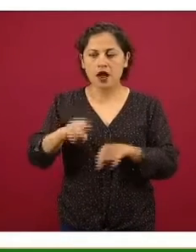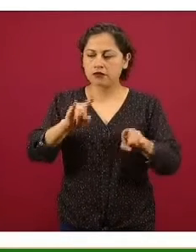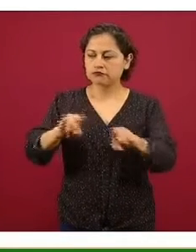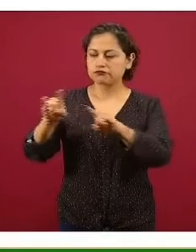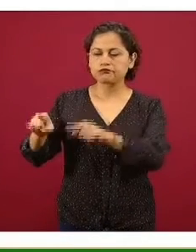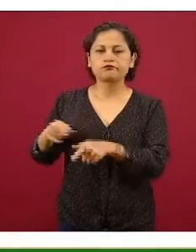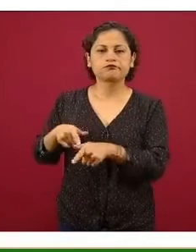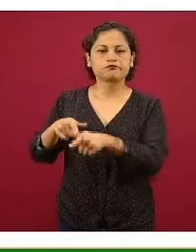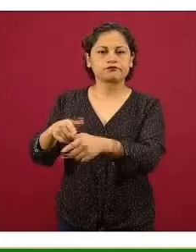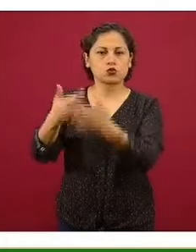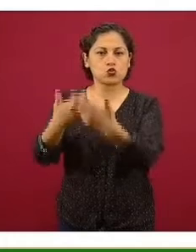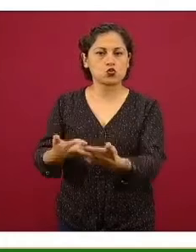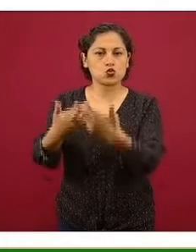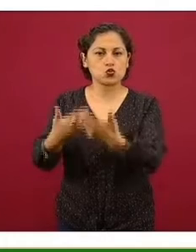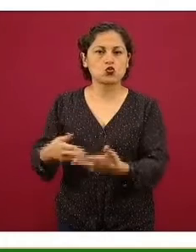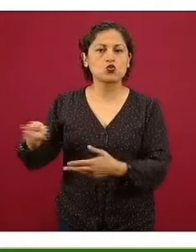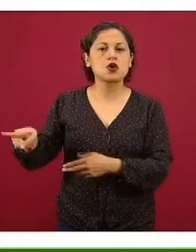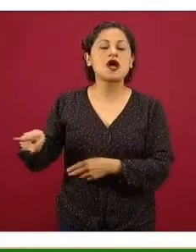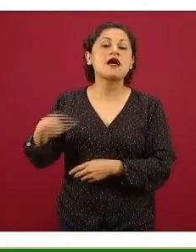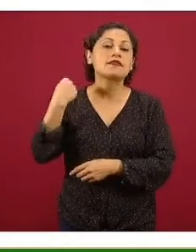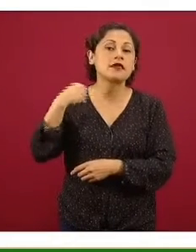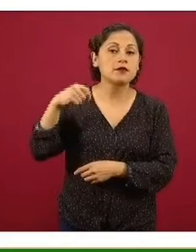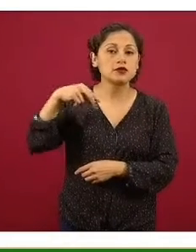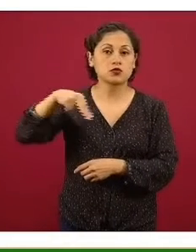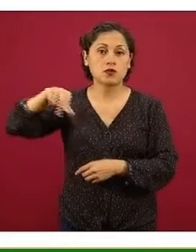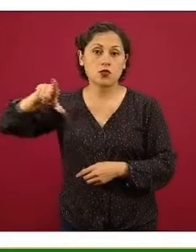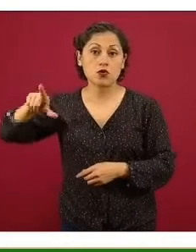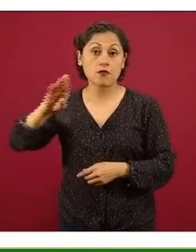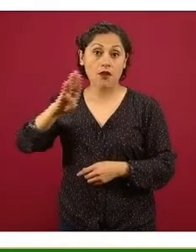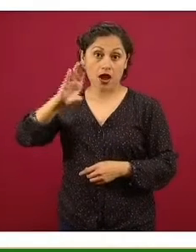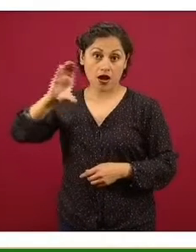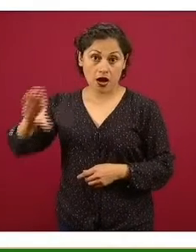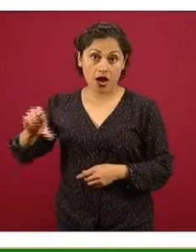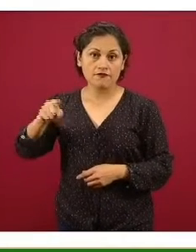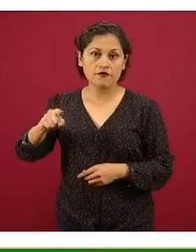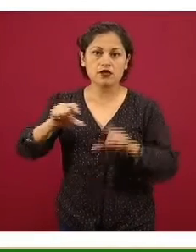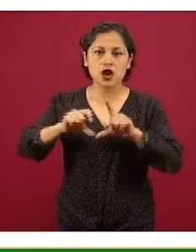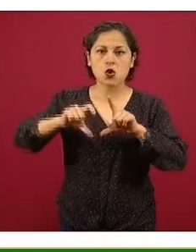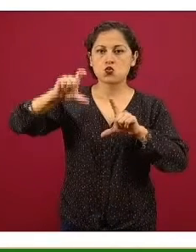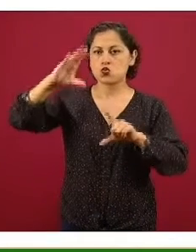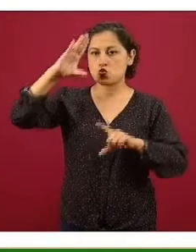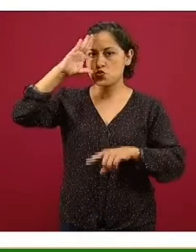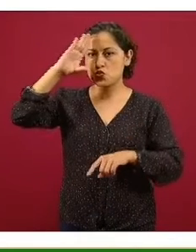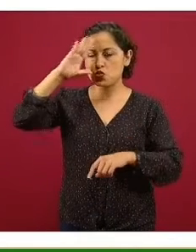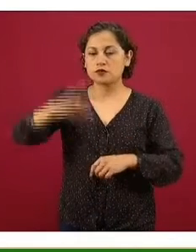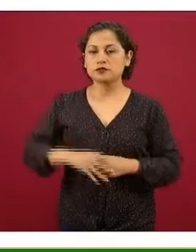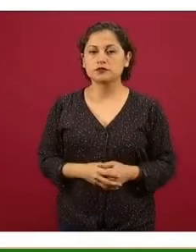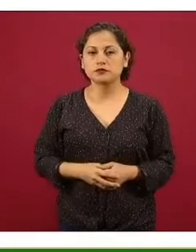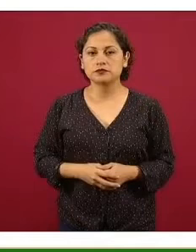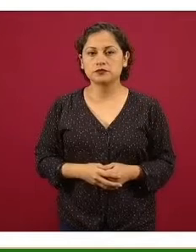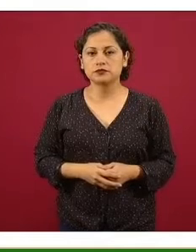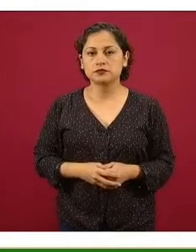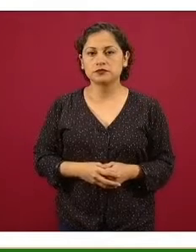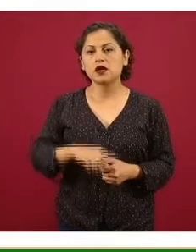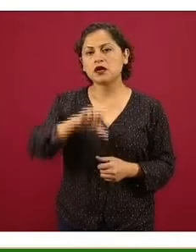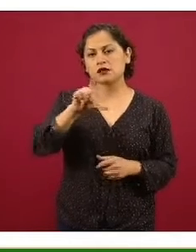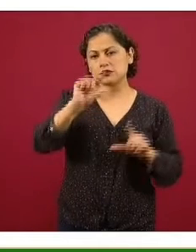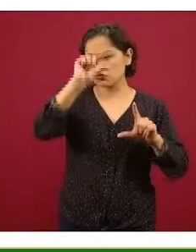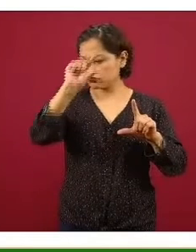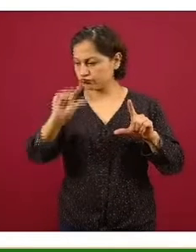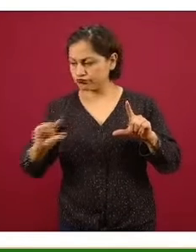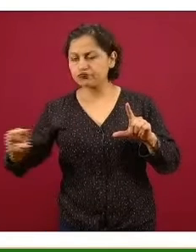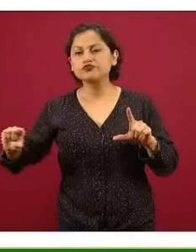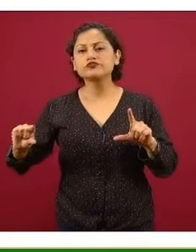disponibilidad. También son Nuevo León, Tabasco, en este caso Baja California, los que están a la cabeza en la tabla, pero a partir de ahí y hacia